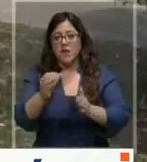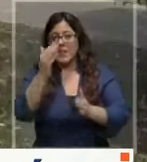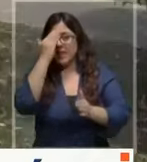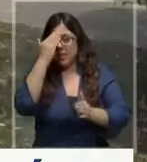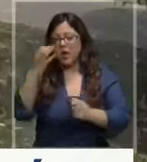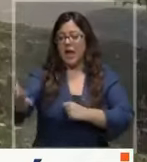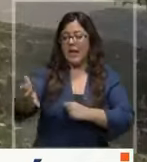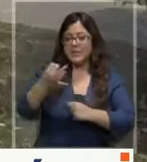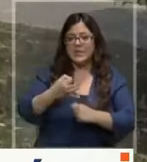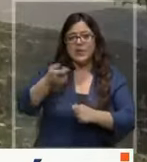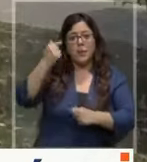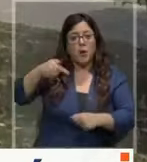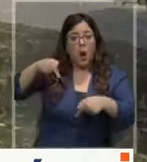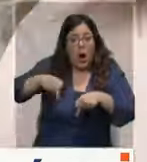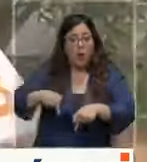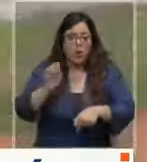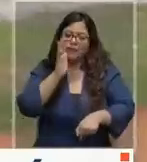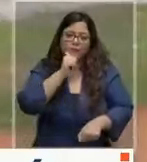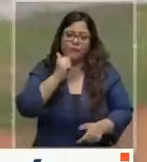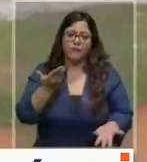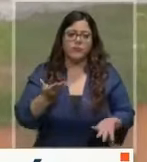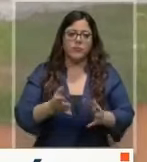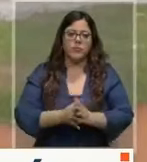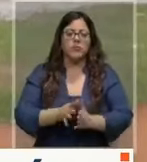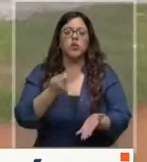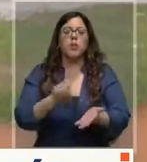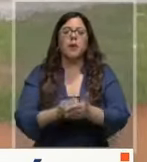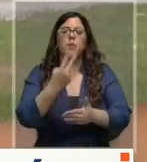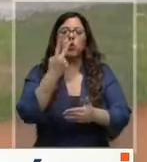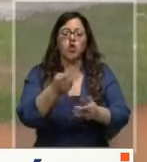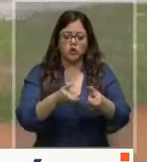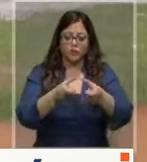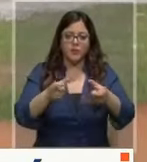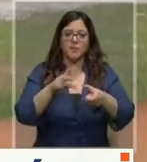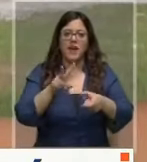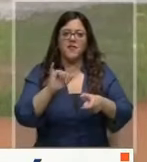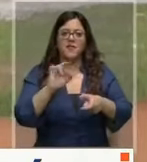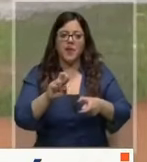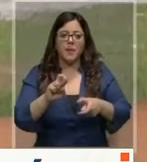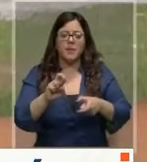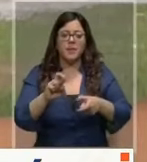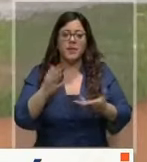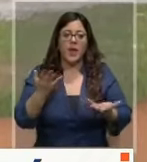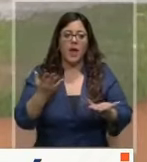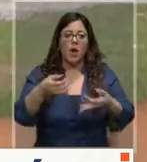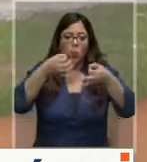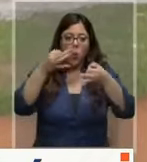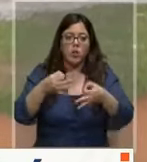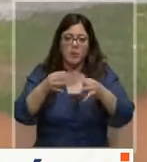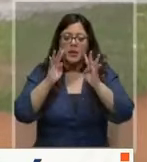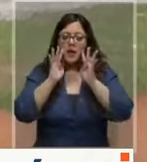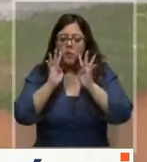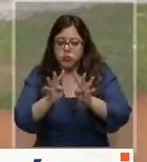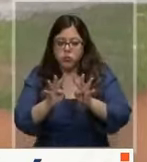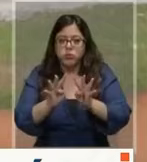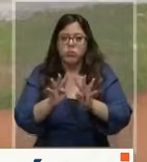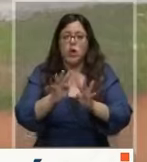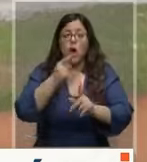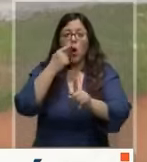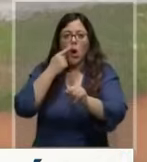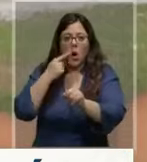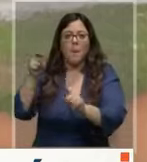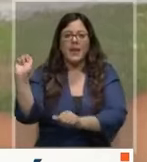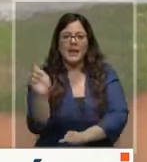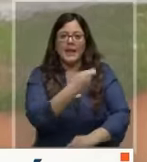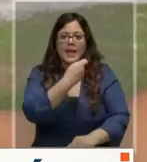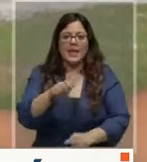dice. Todavía eso no pasa. Compramos dos entradas VIP para poder estar ahí directamente con Fernando González y después